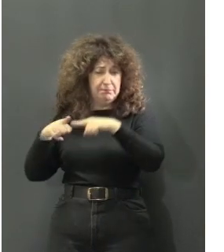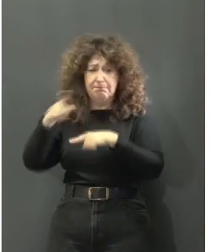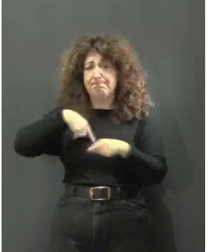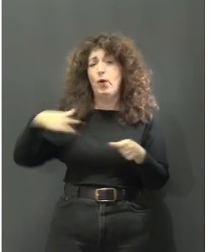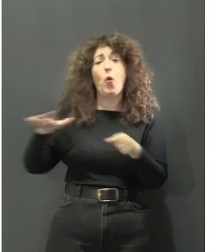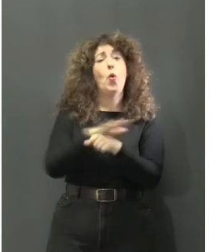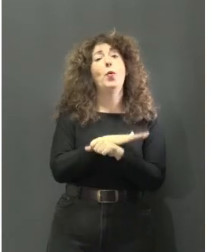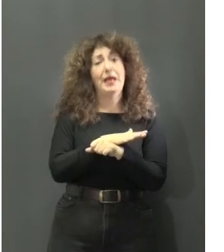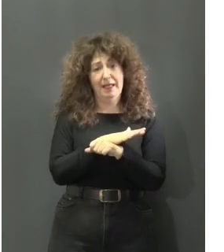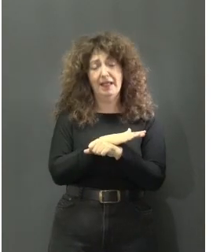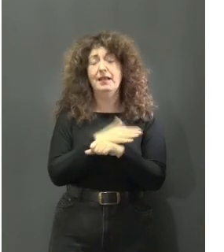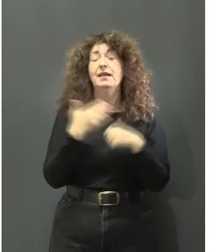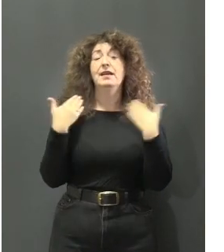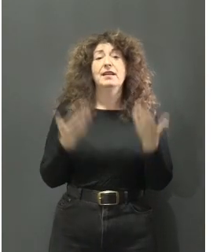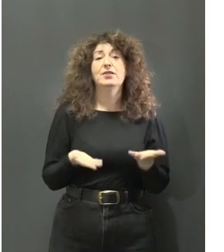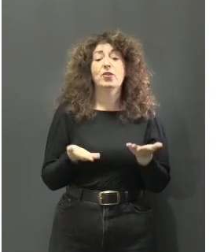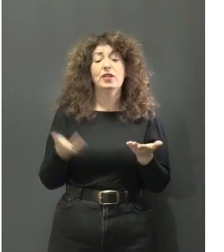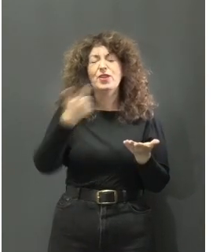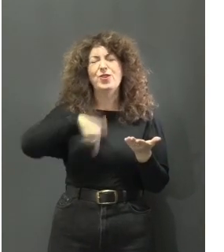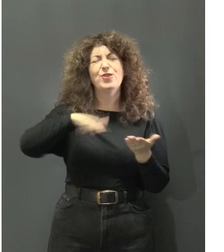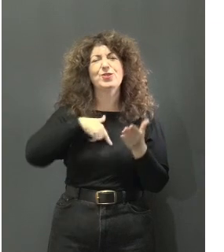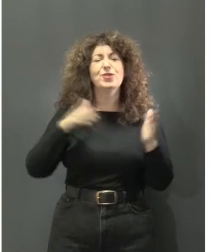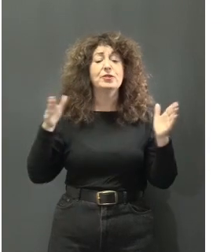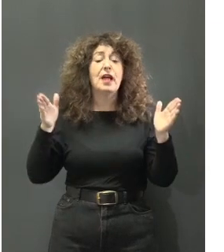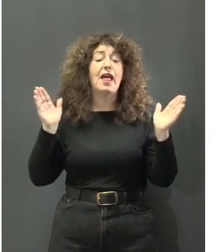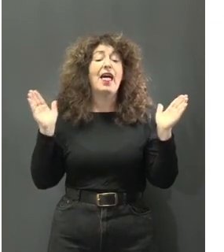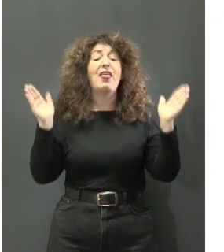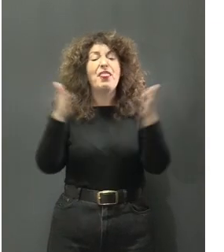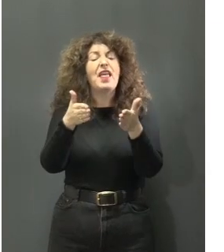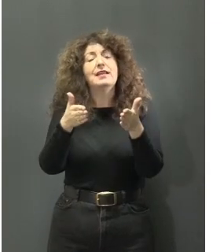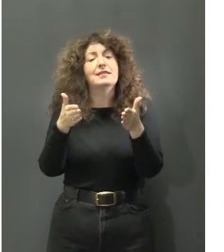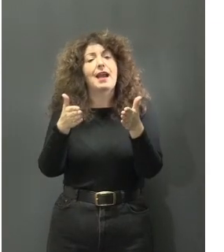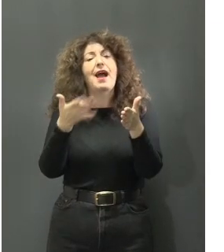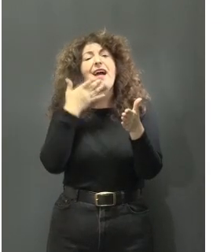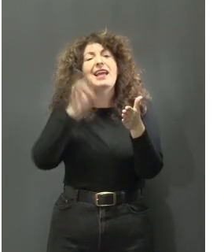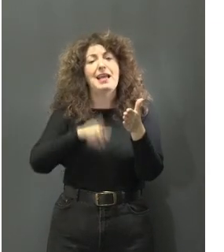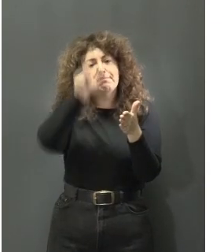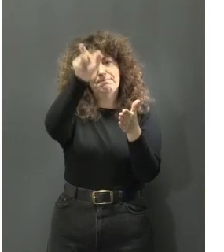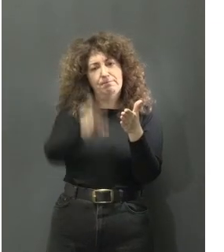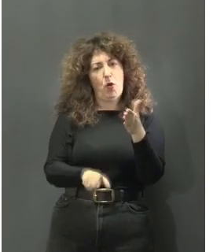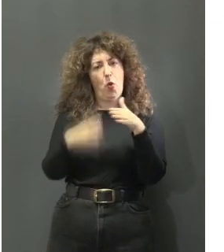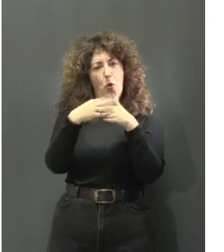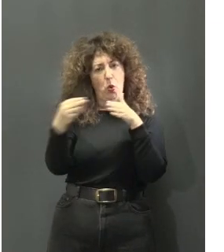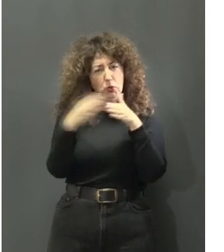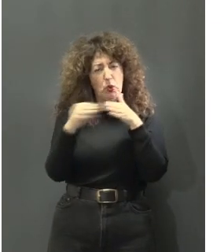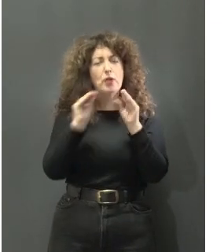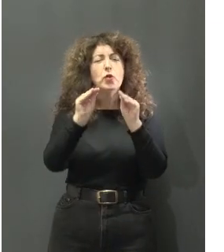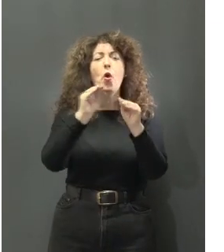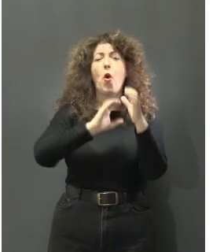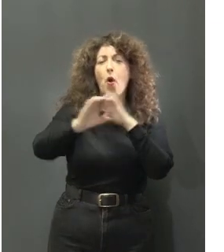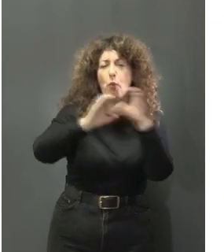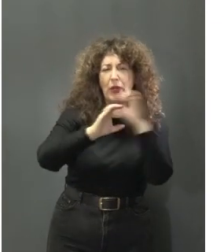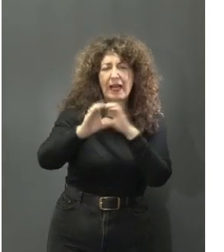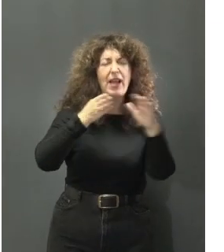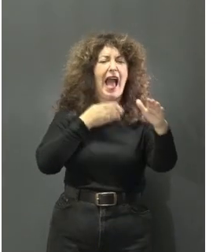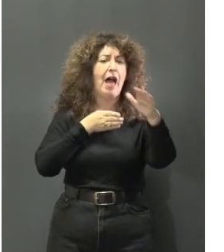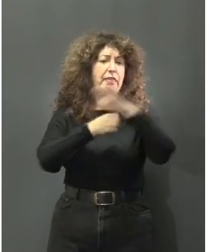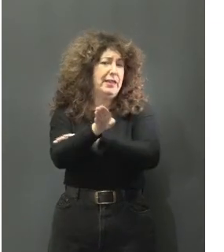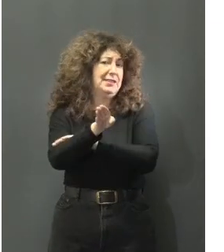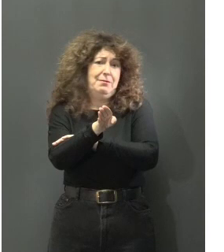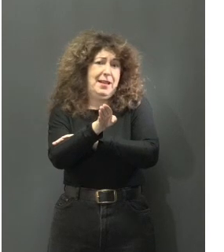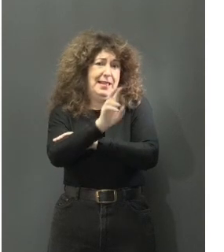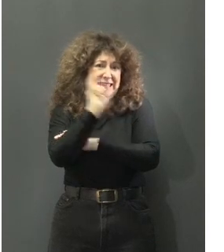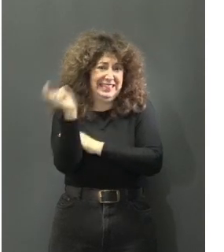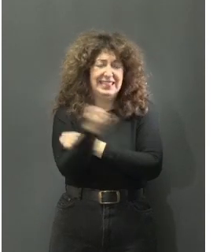se hace, digamos, nos centramos en el usuario, la comunicación y la accesibilidad se amplía mucho más, ¿no?